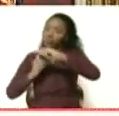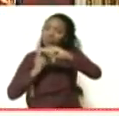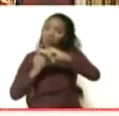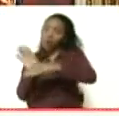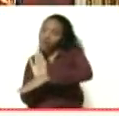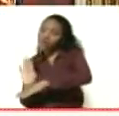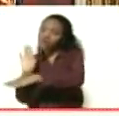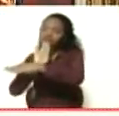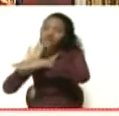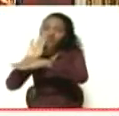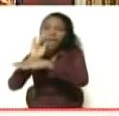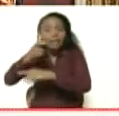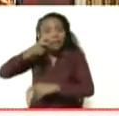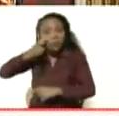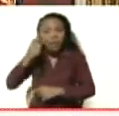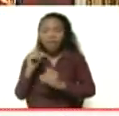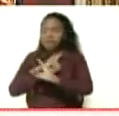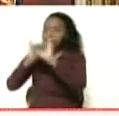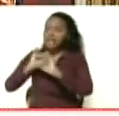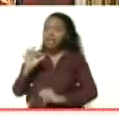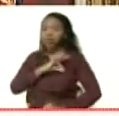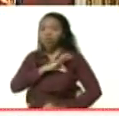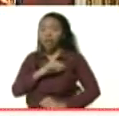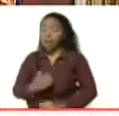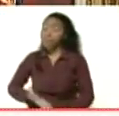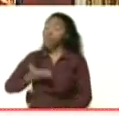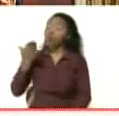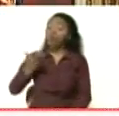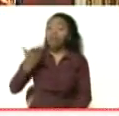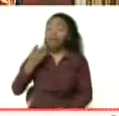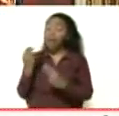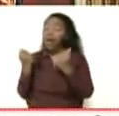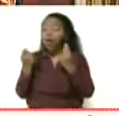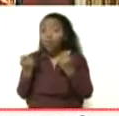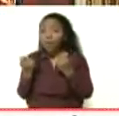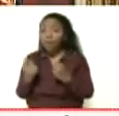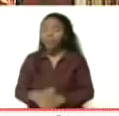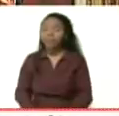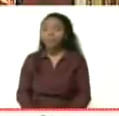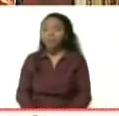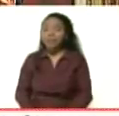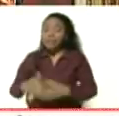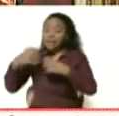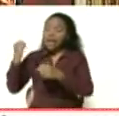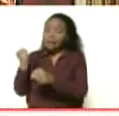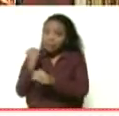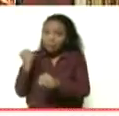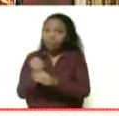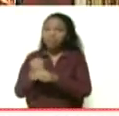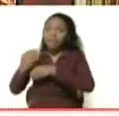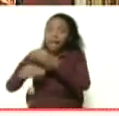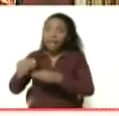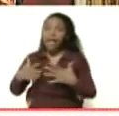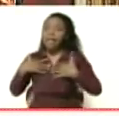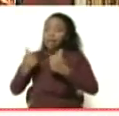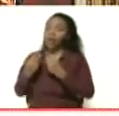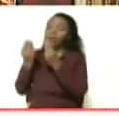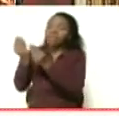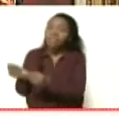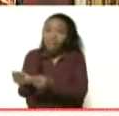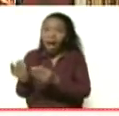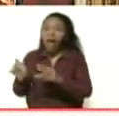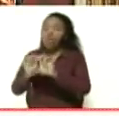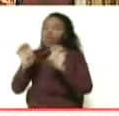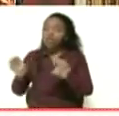protección, seguridad y felicidad social, que es lo más importante de una economía. El empleo que crea, la salud que entrega, la educación